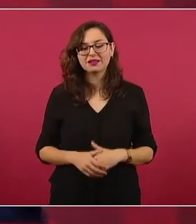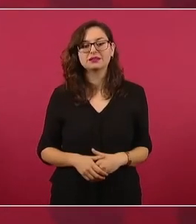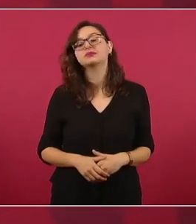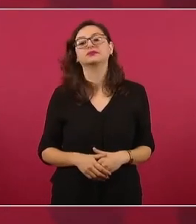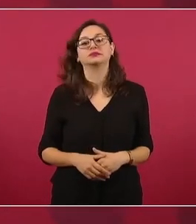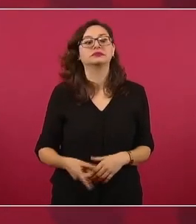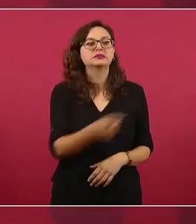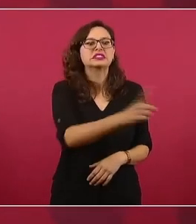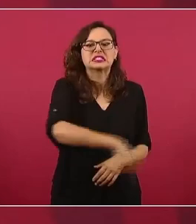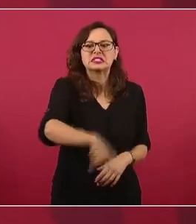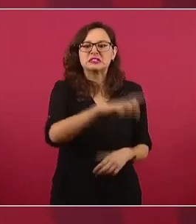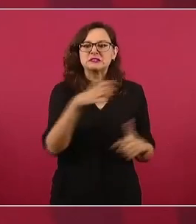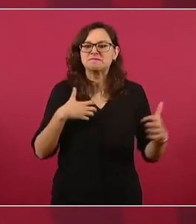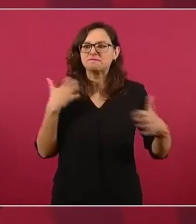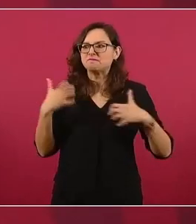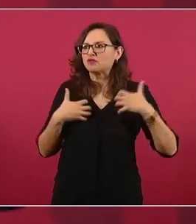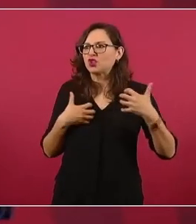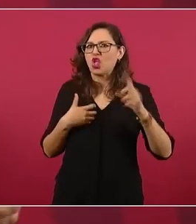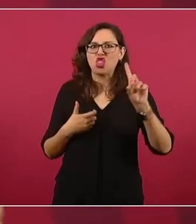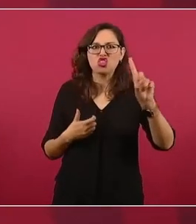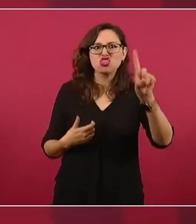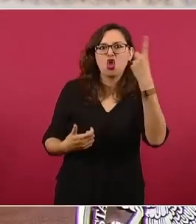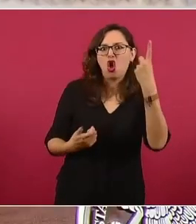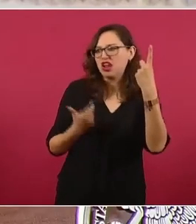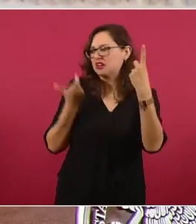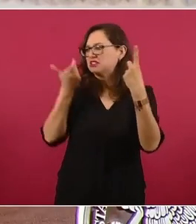el coraje que les produce